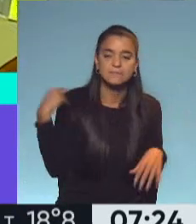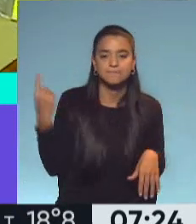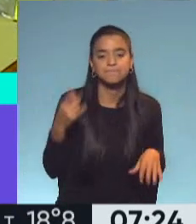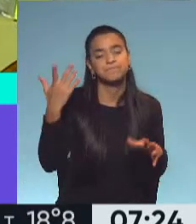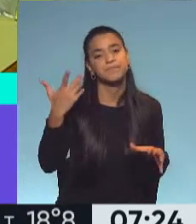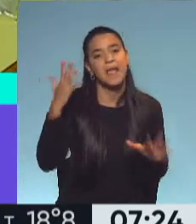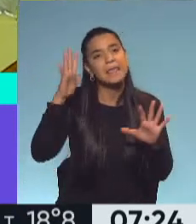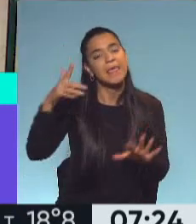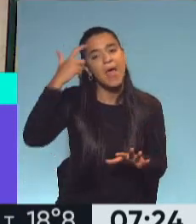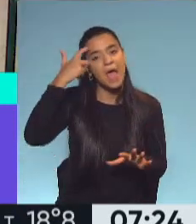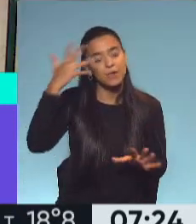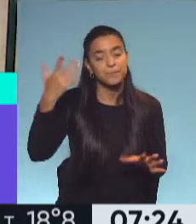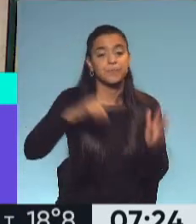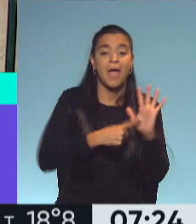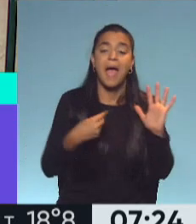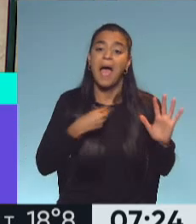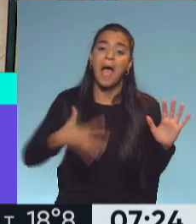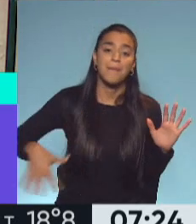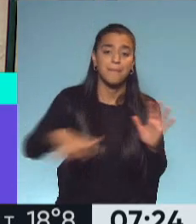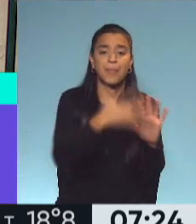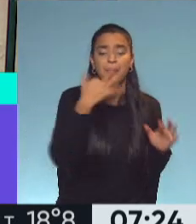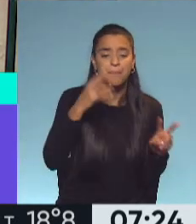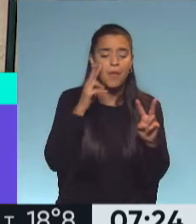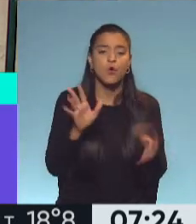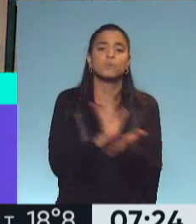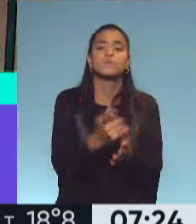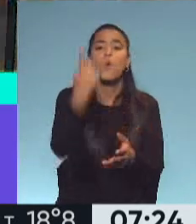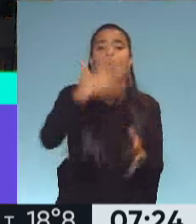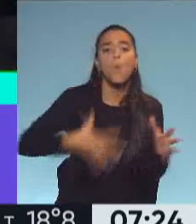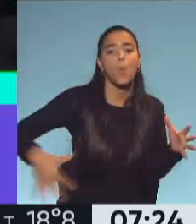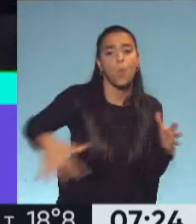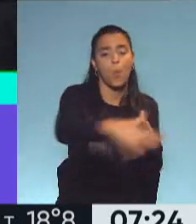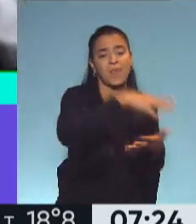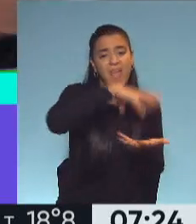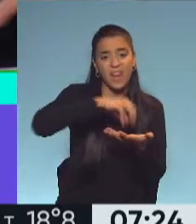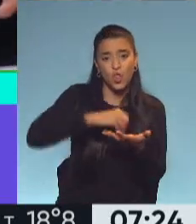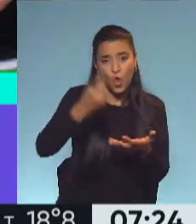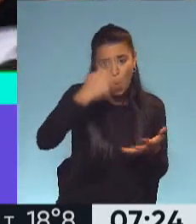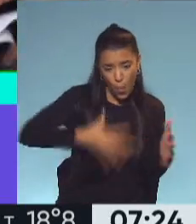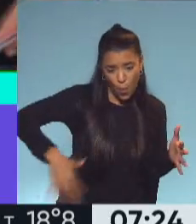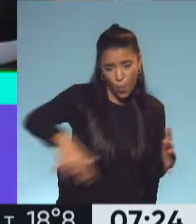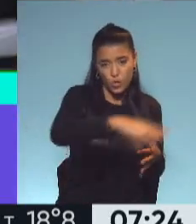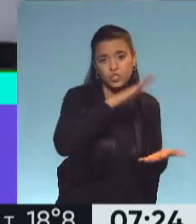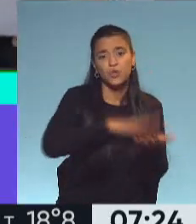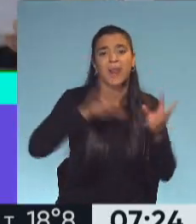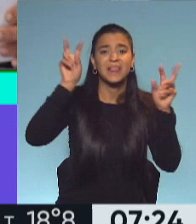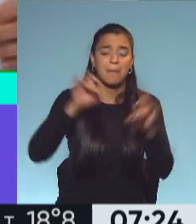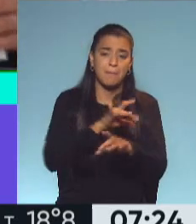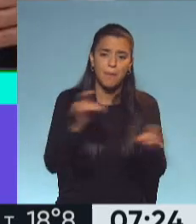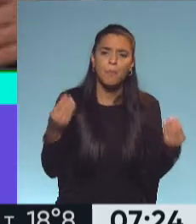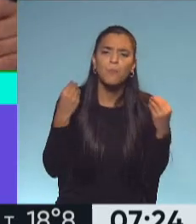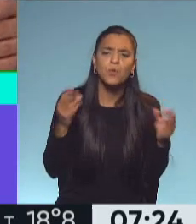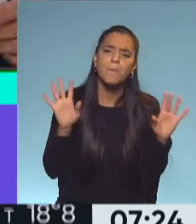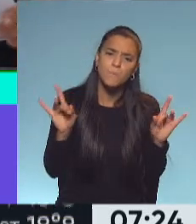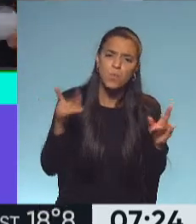en el imaginario popular, es que el AMBA hay que imaginarlo, mirarlo como un solo lugar, un territorio único en materia epidemiológica. ¿Por qué cuesta